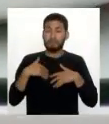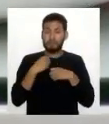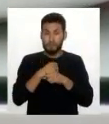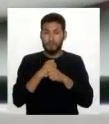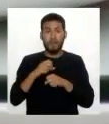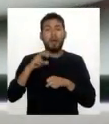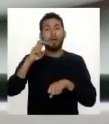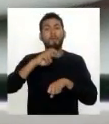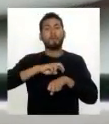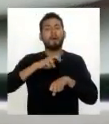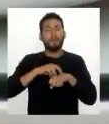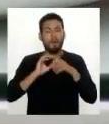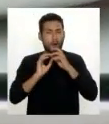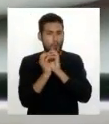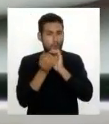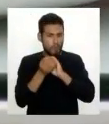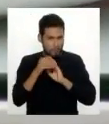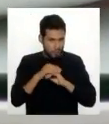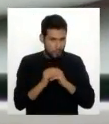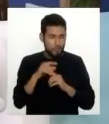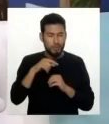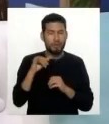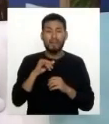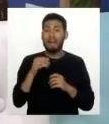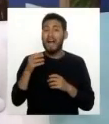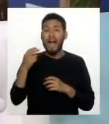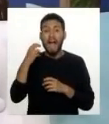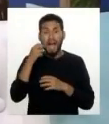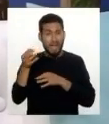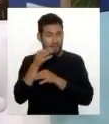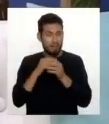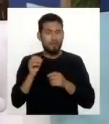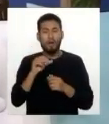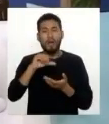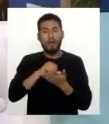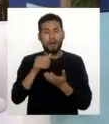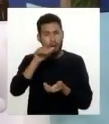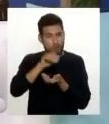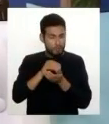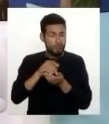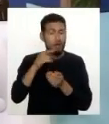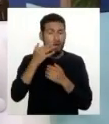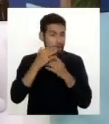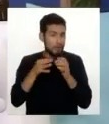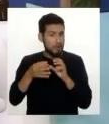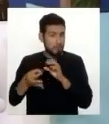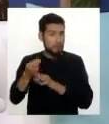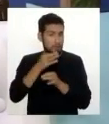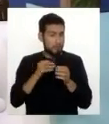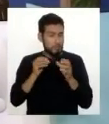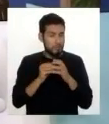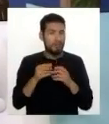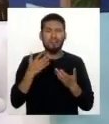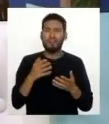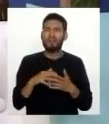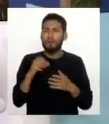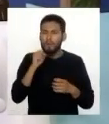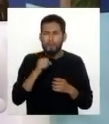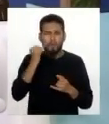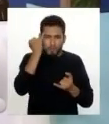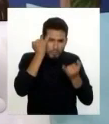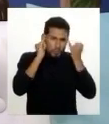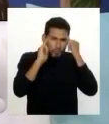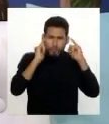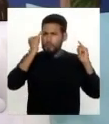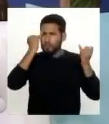tipo papa rellena en vez de la carne con la sangrecita. Sí, claro. O tipo un arroz tapado, pero con la sangrecita. Entonces es un poco de ser